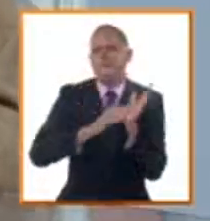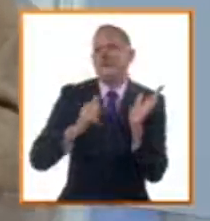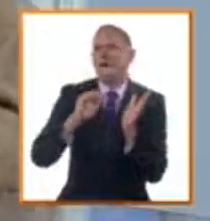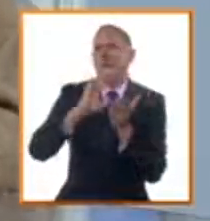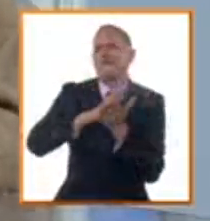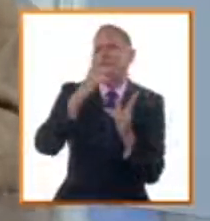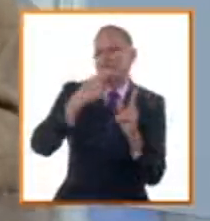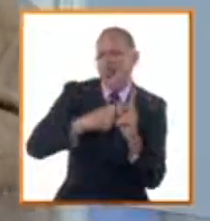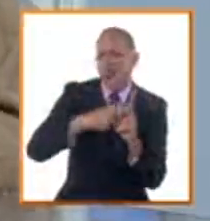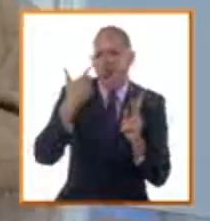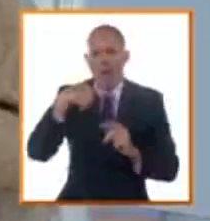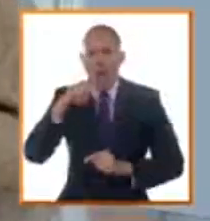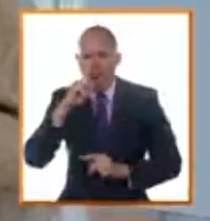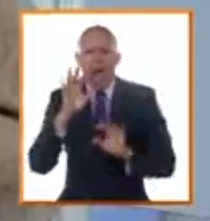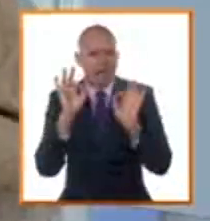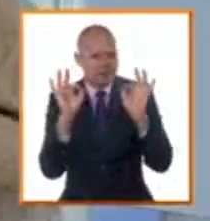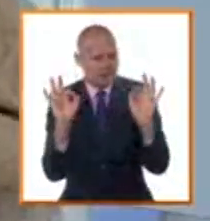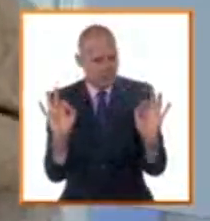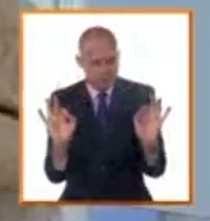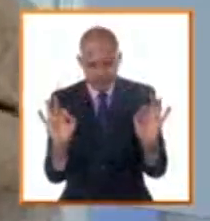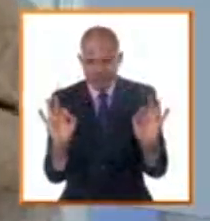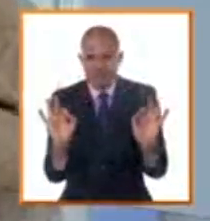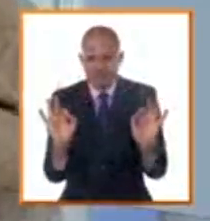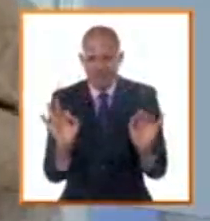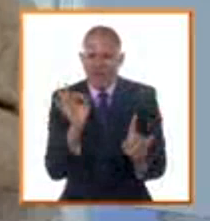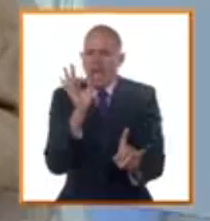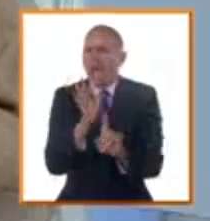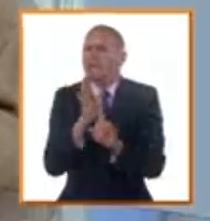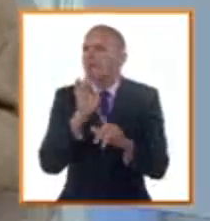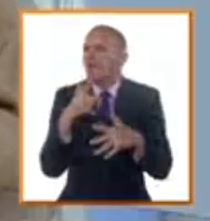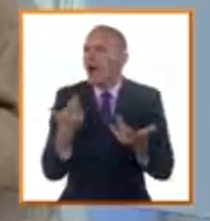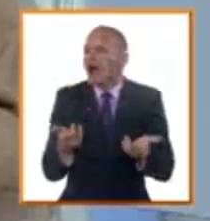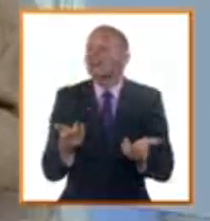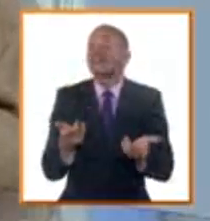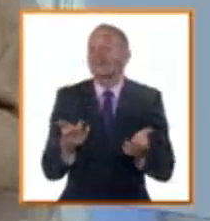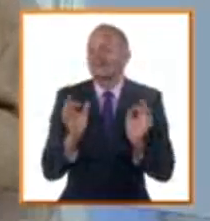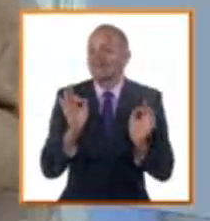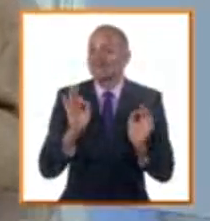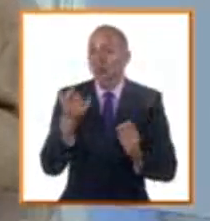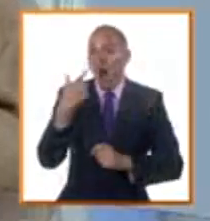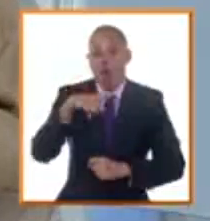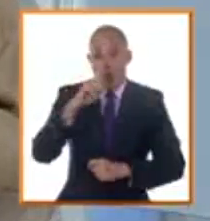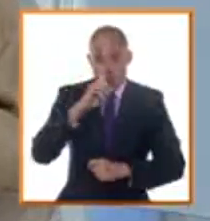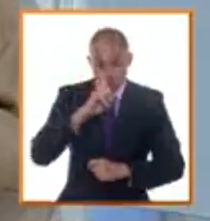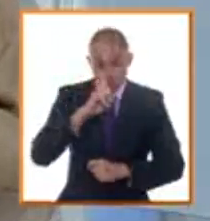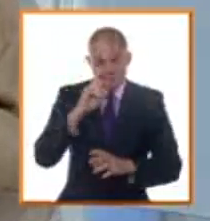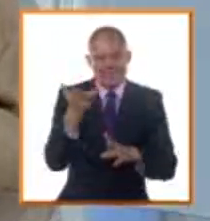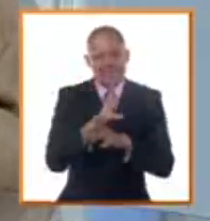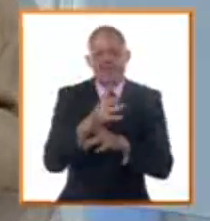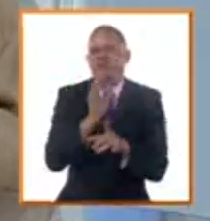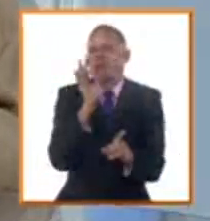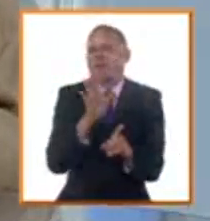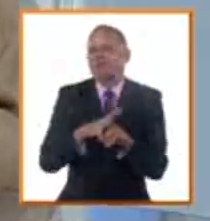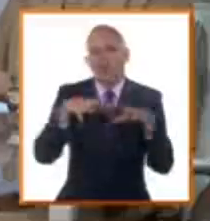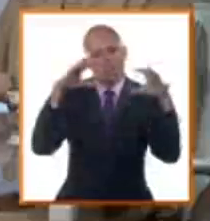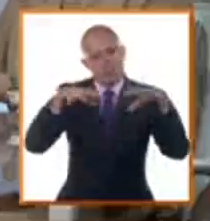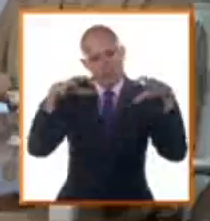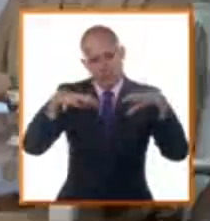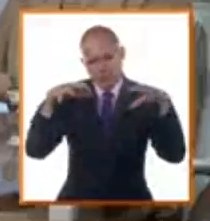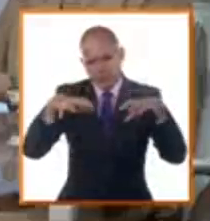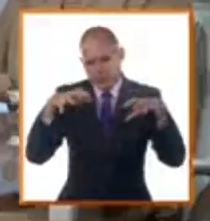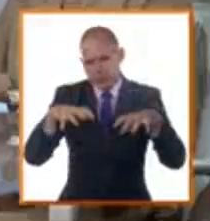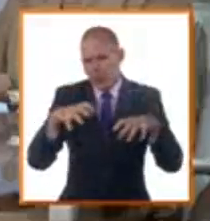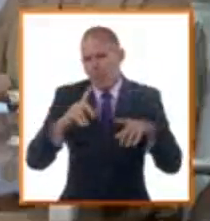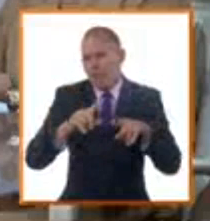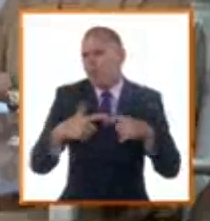que comienzan justamente con el inicio de la temporada lluviosa en el territorio cubano. Está asociado a la influencia